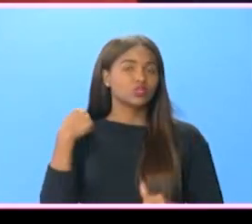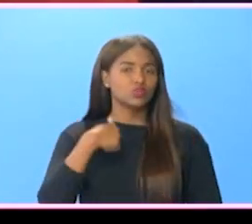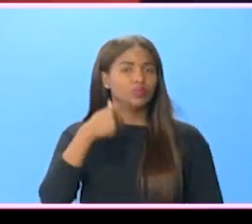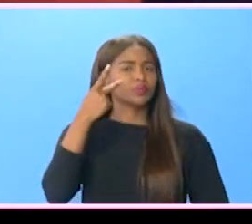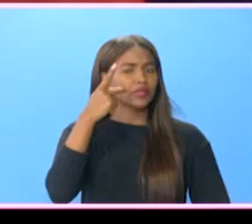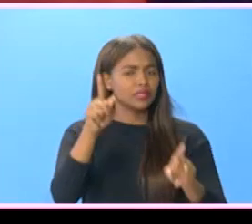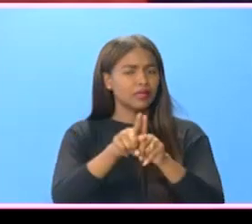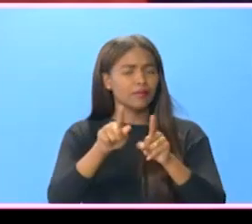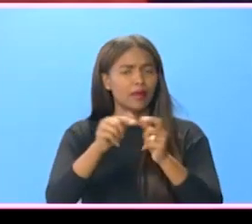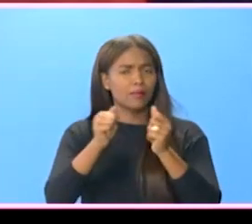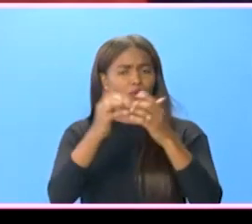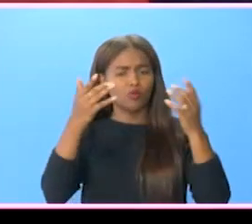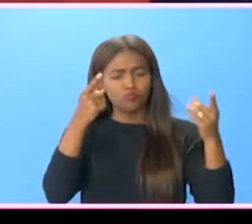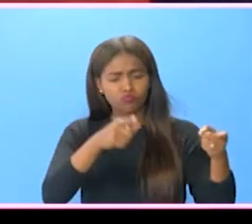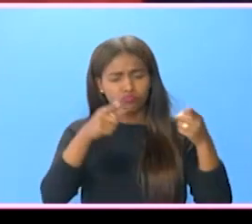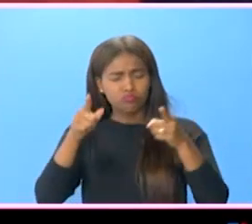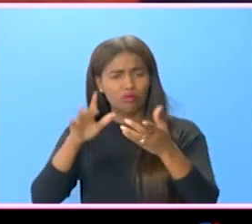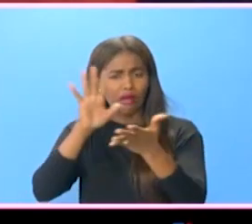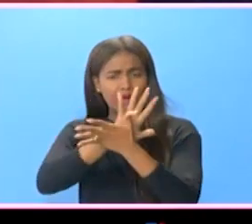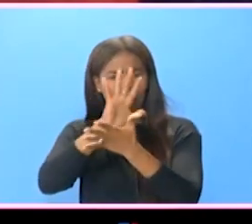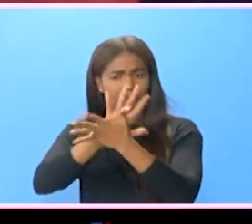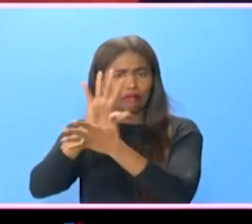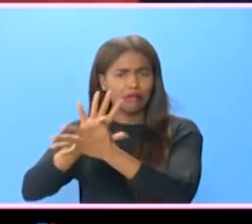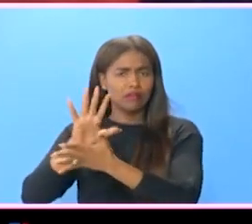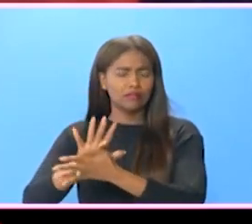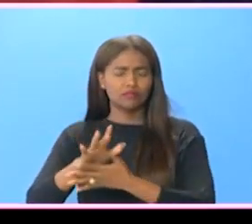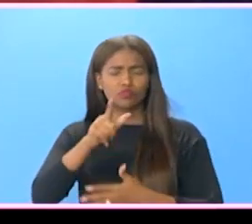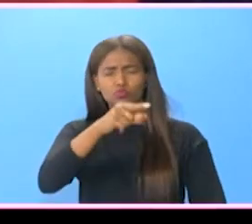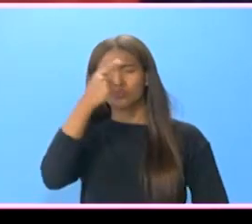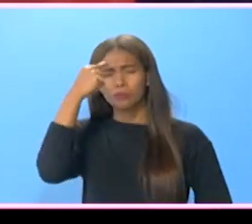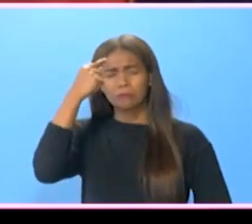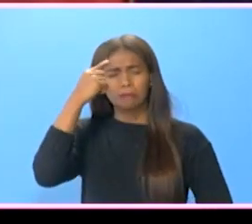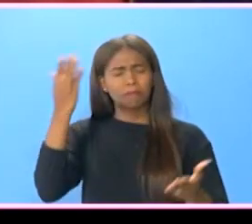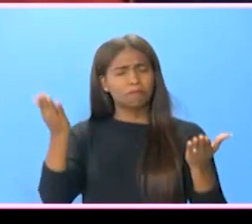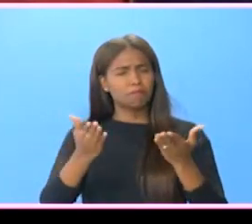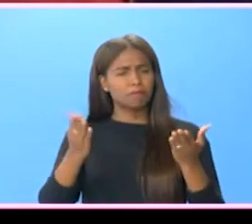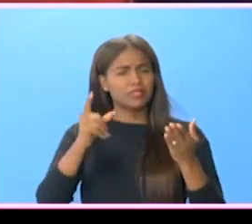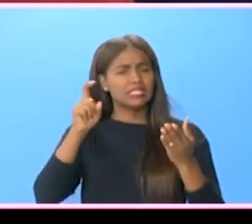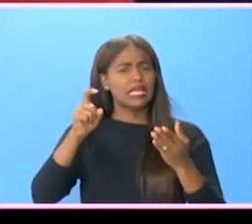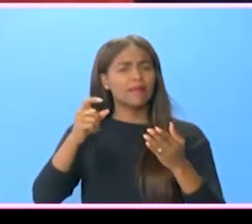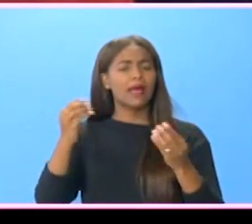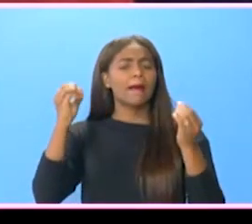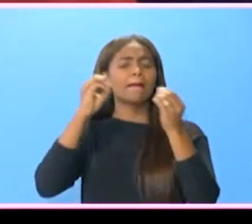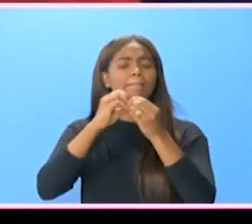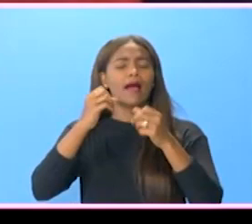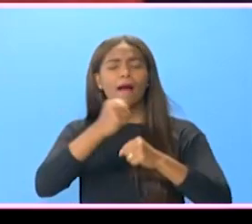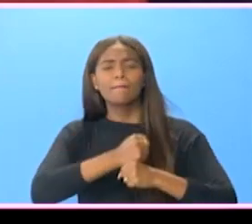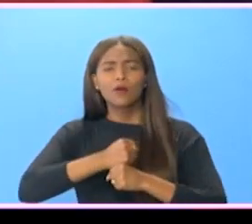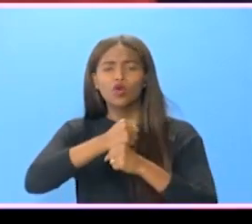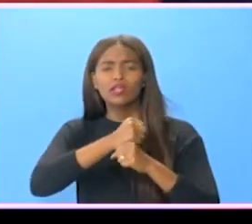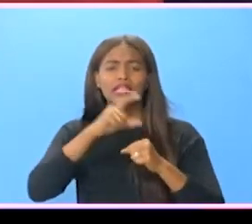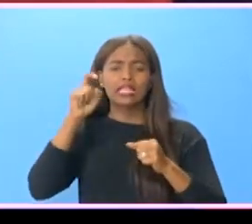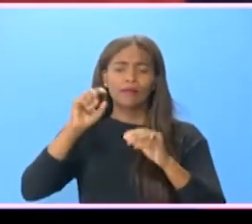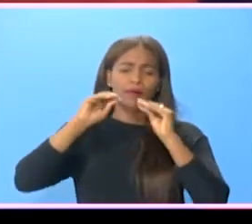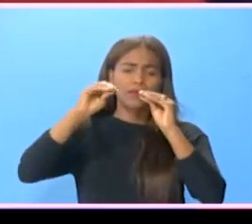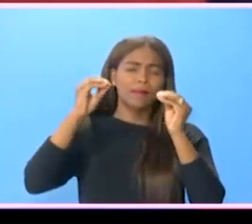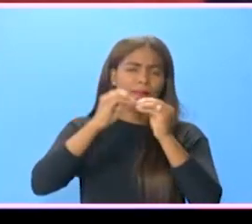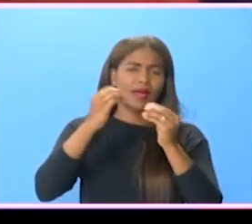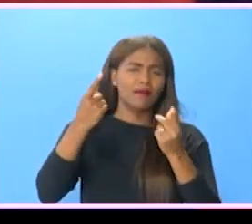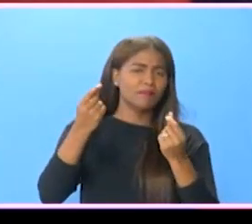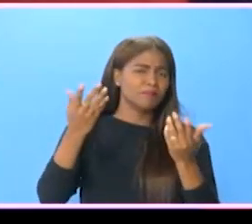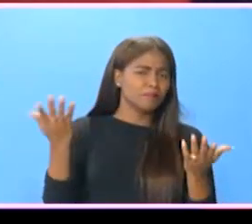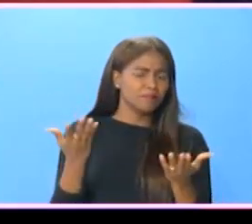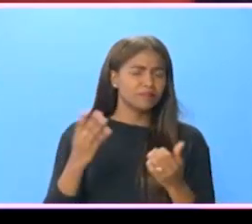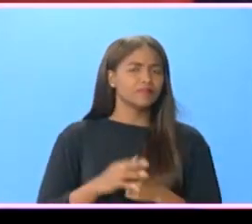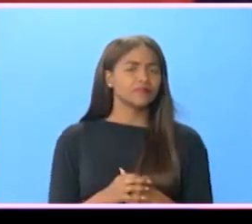también tantos casos en las escuelas, ¿qué opinión le merece a usted? ¿Qué se debe reforzar en las escuelas de la República Dominicana?